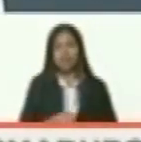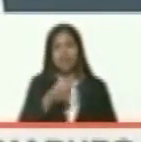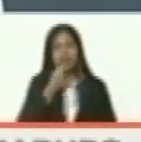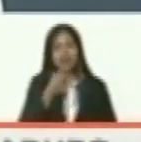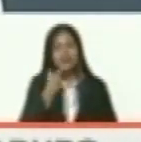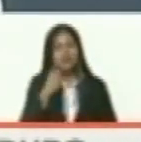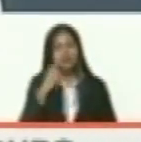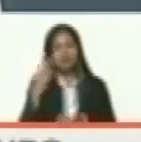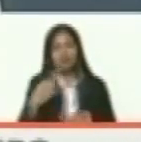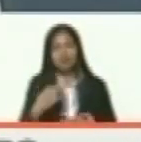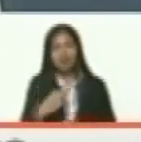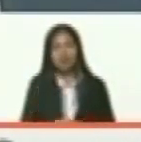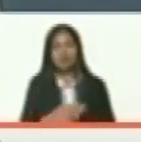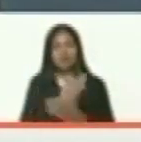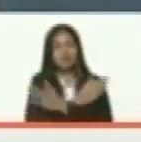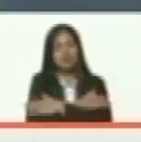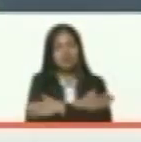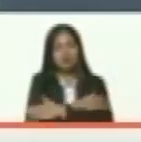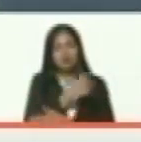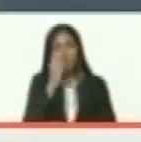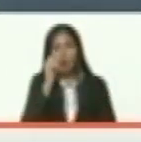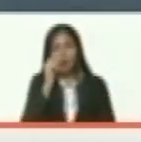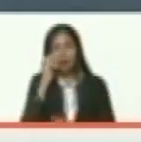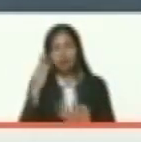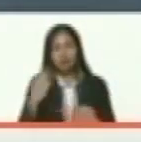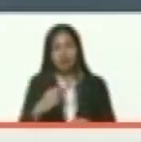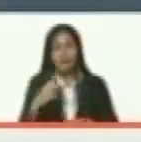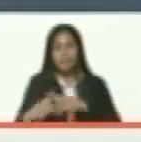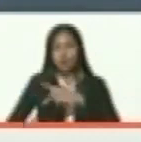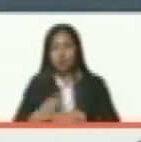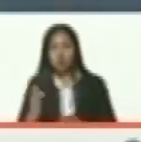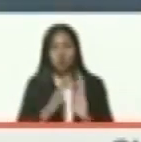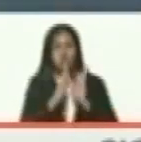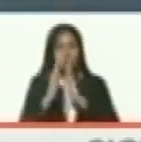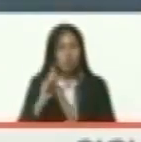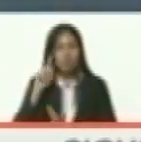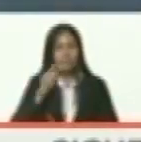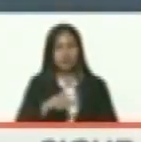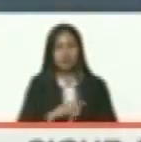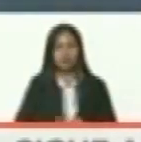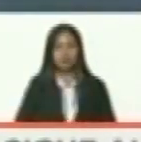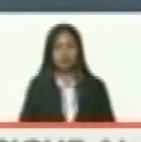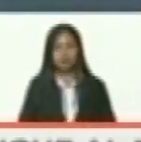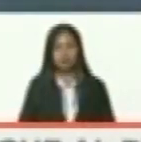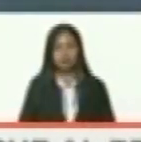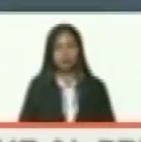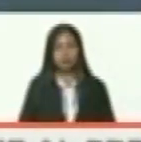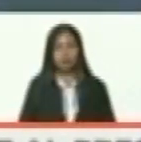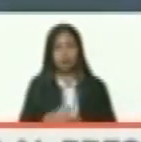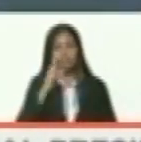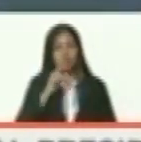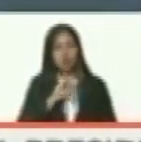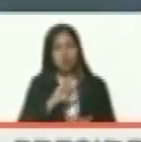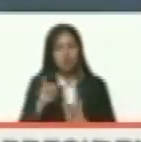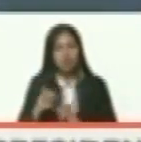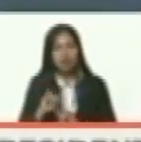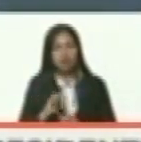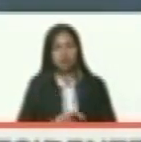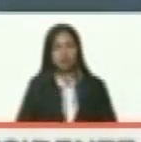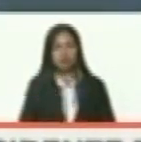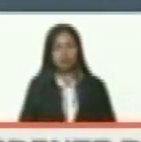Espectacular. Felicito a Escalona, que es uno de sus productores, organizadores. Fíjense ustedes lo que